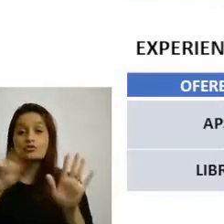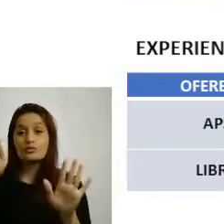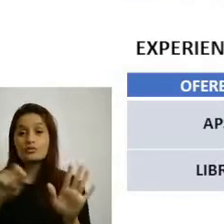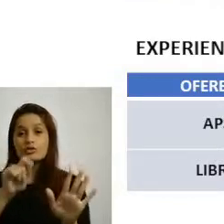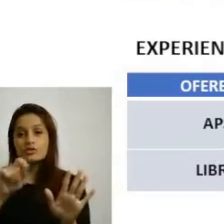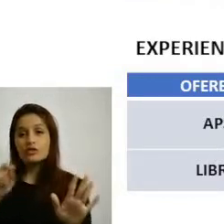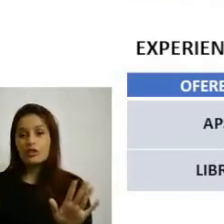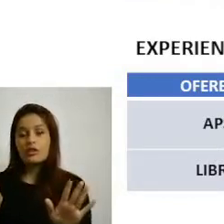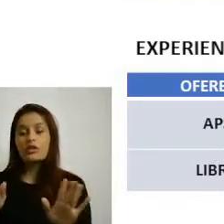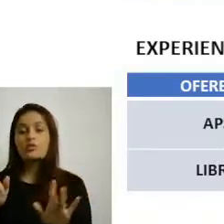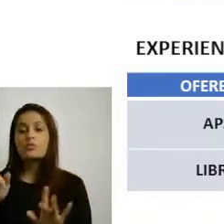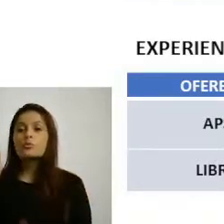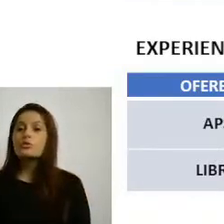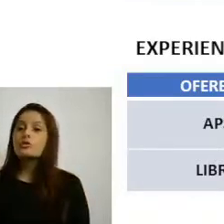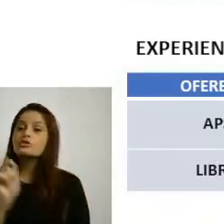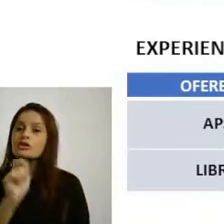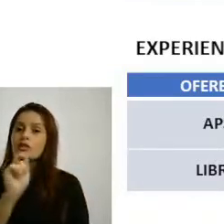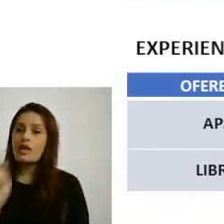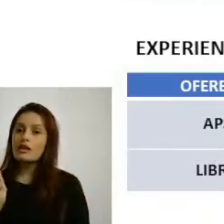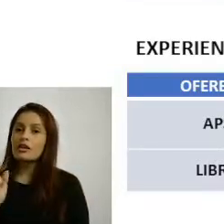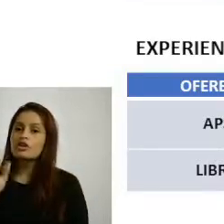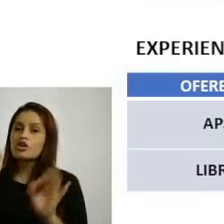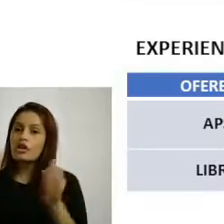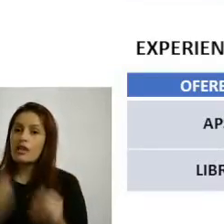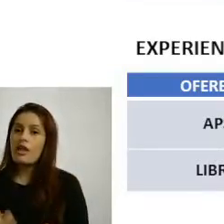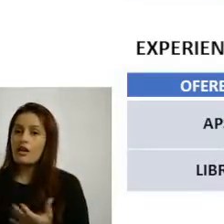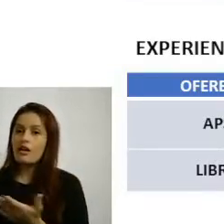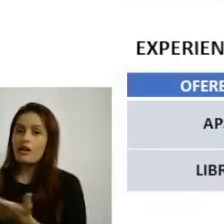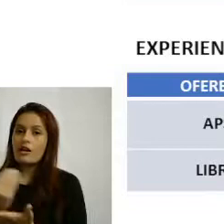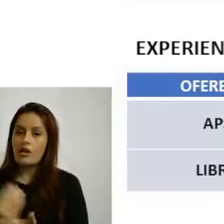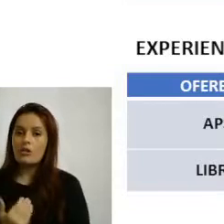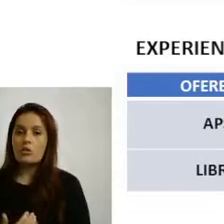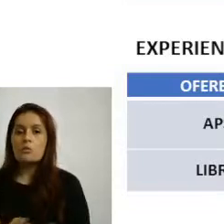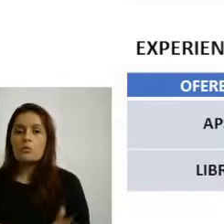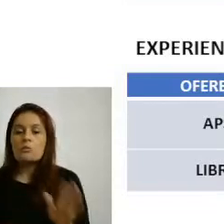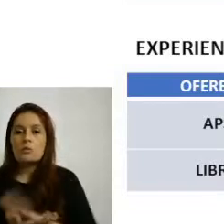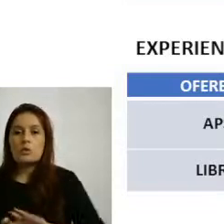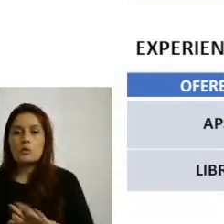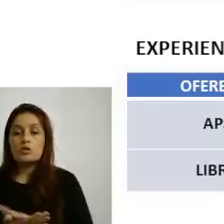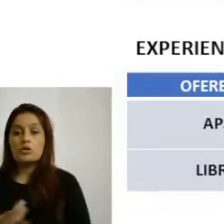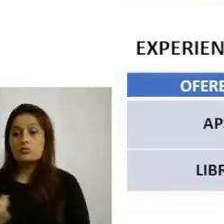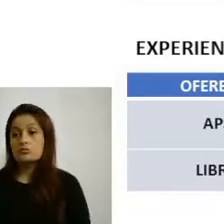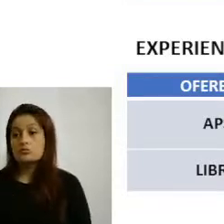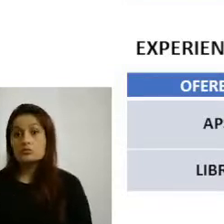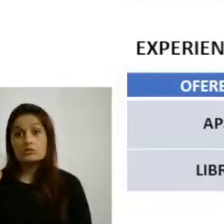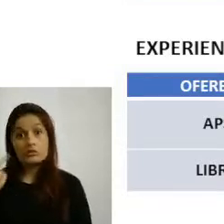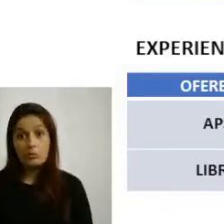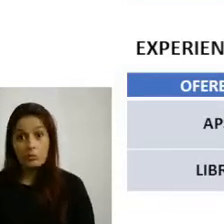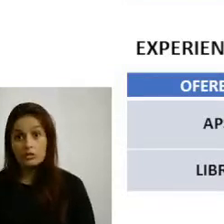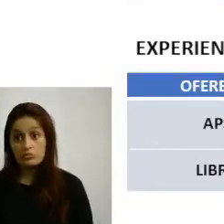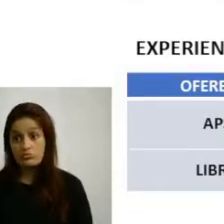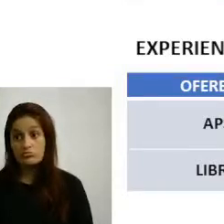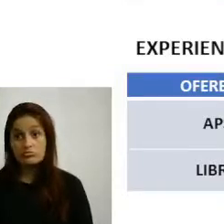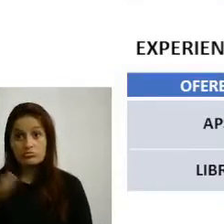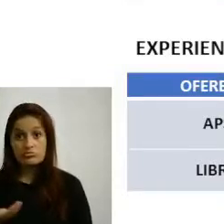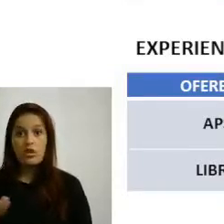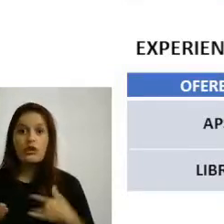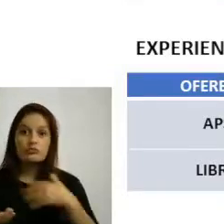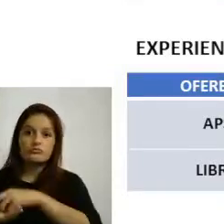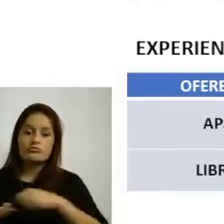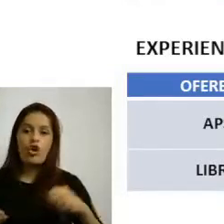es el porcentaje respecto a lo recaudado. Es decir, si recaudan 100 pesos, ellos cobran 8